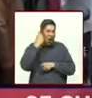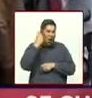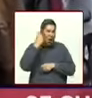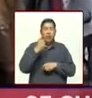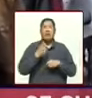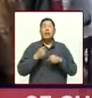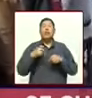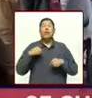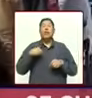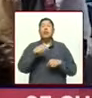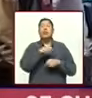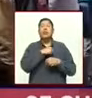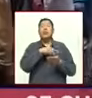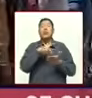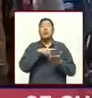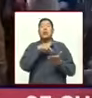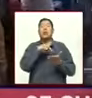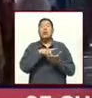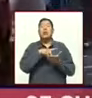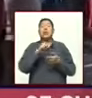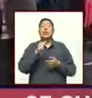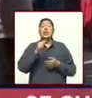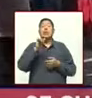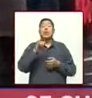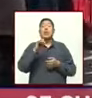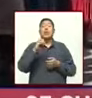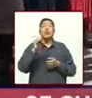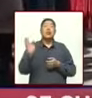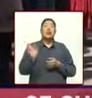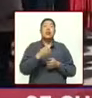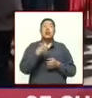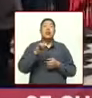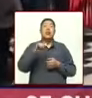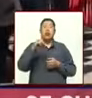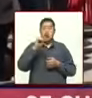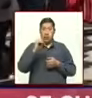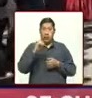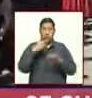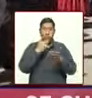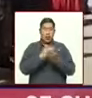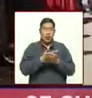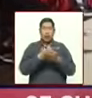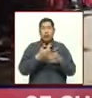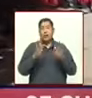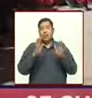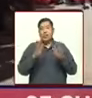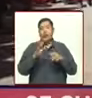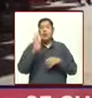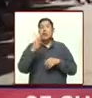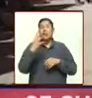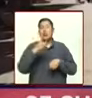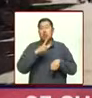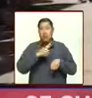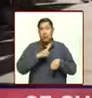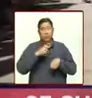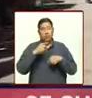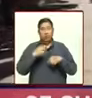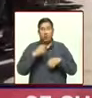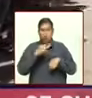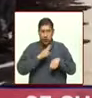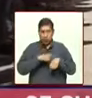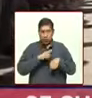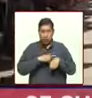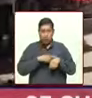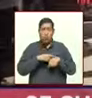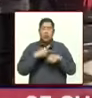Nos encontramos en la plaza principal de la localidad de Ayoayo. De esta manera ha llegado justamente a su punto de culminación la cuarta etapa de la marcha encabezada